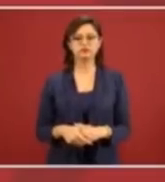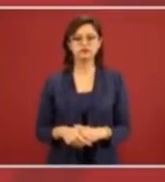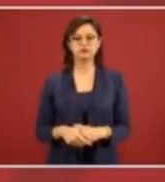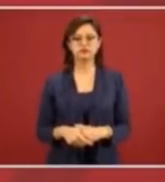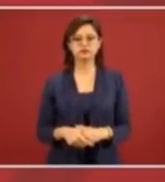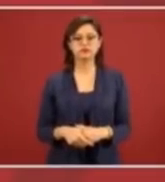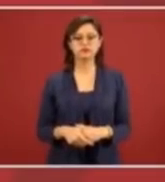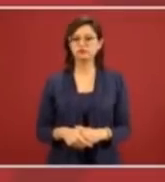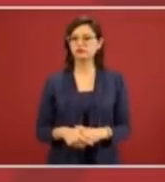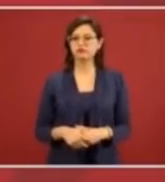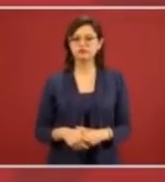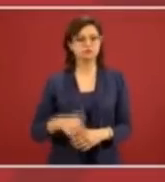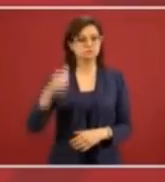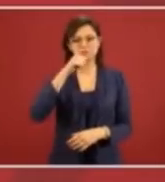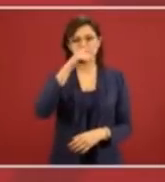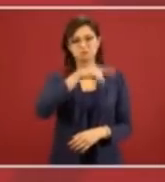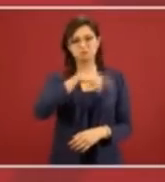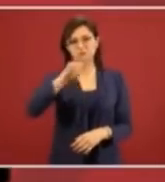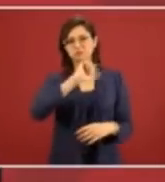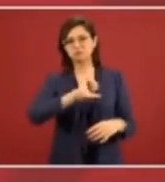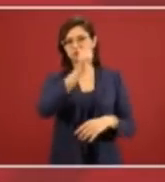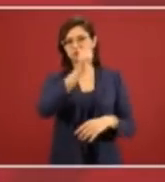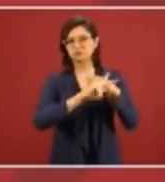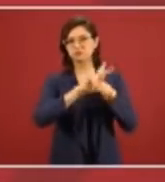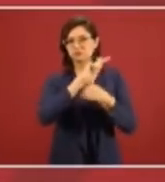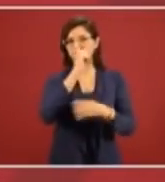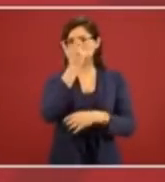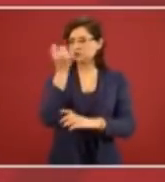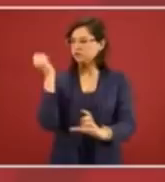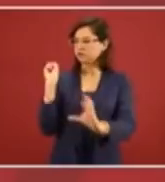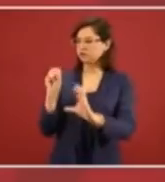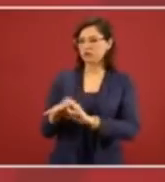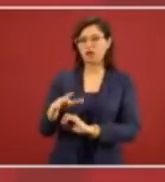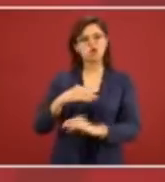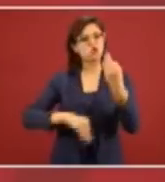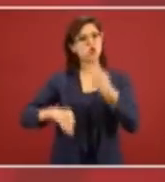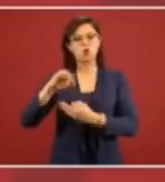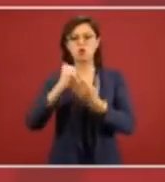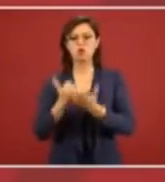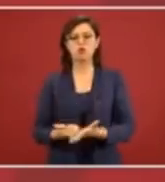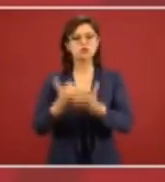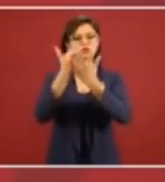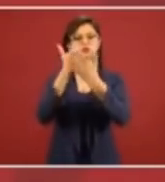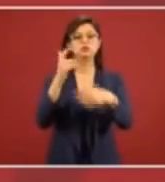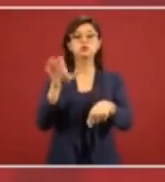La remesa ayuda, o sea, en general, porque